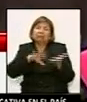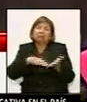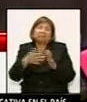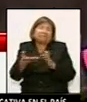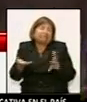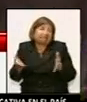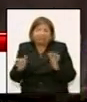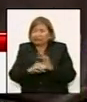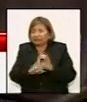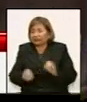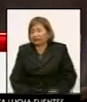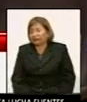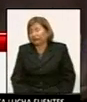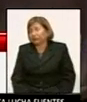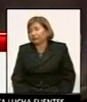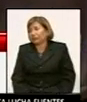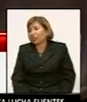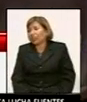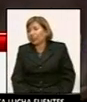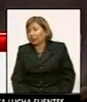o en